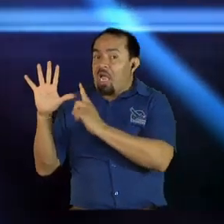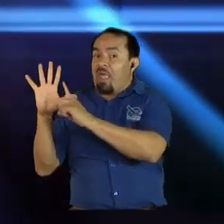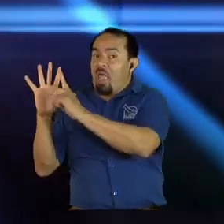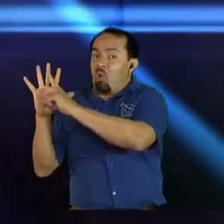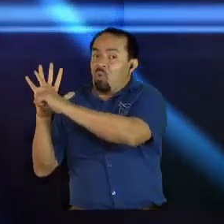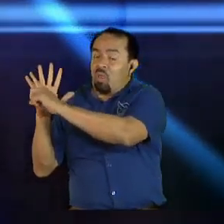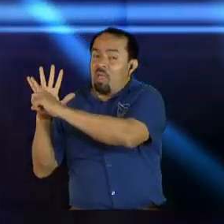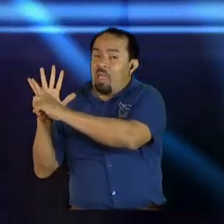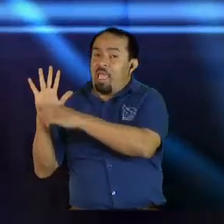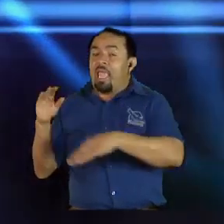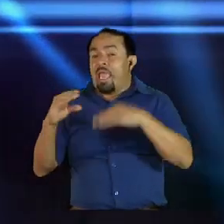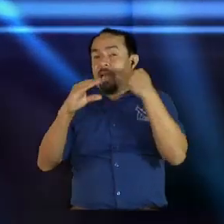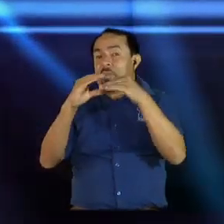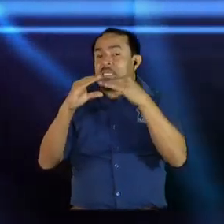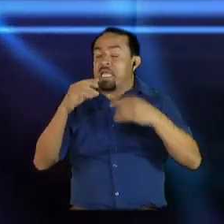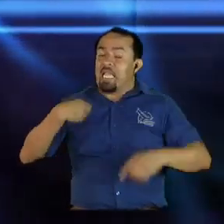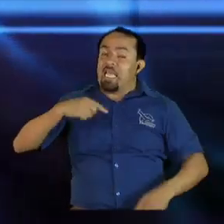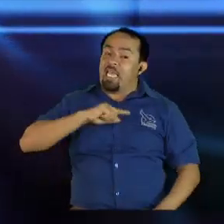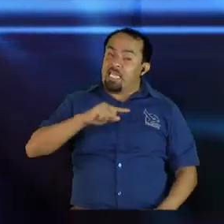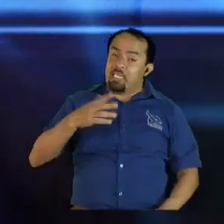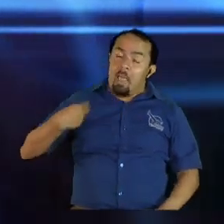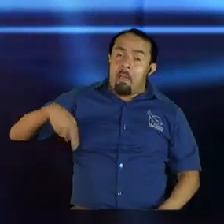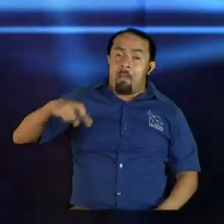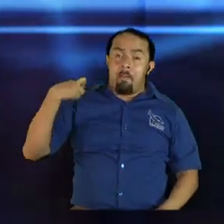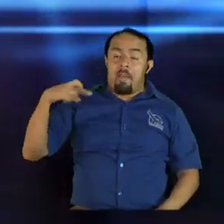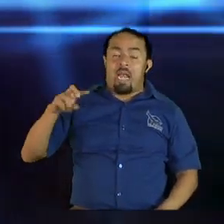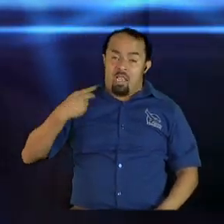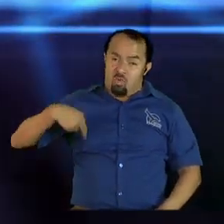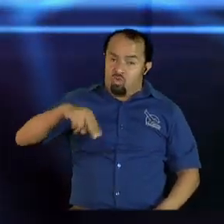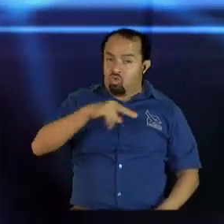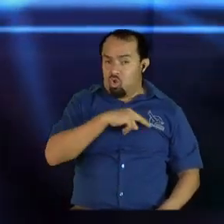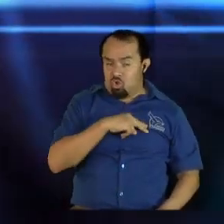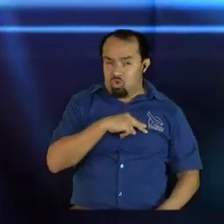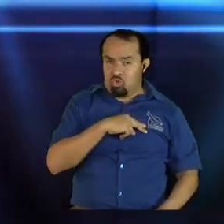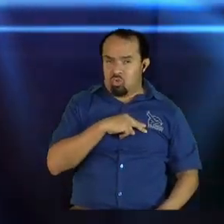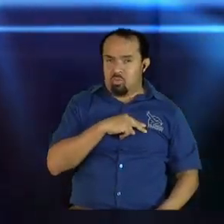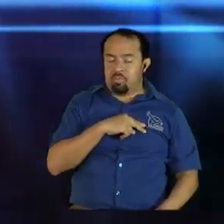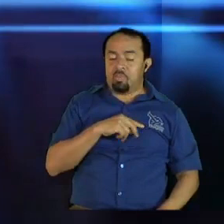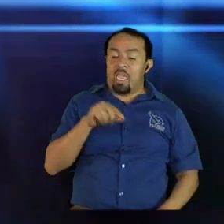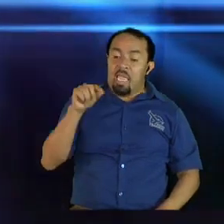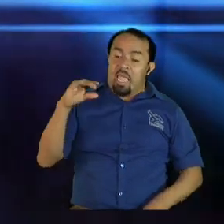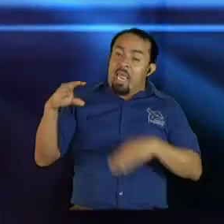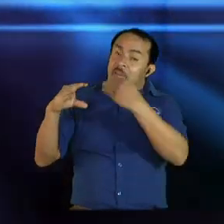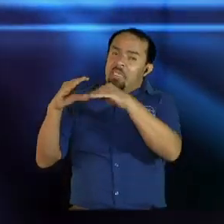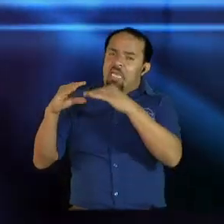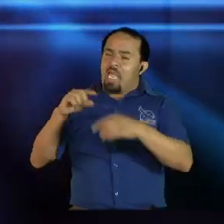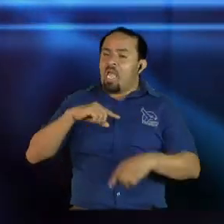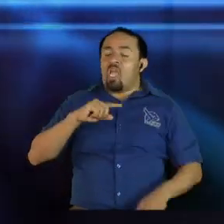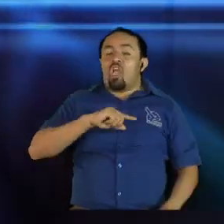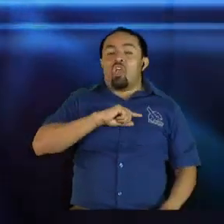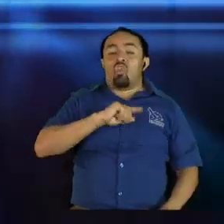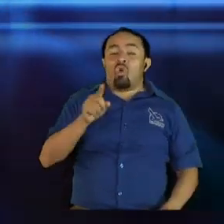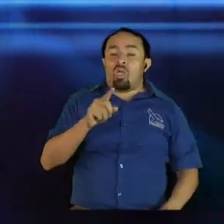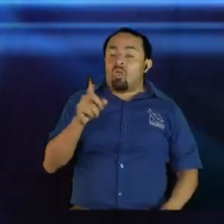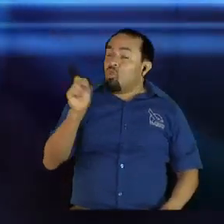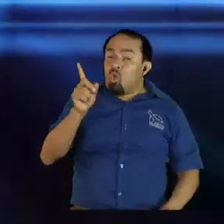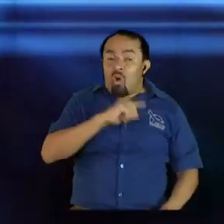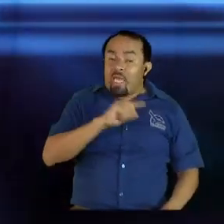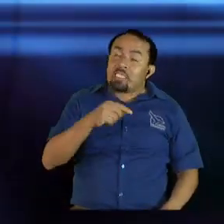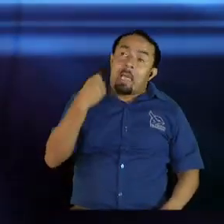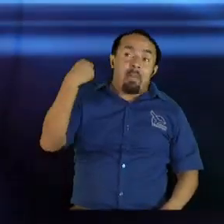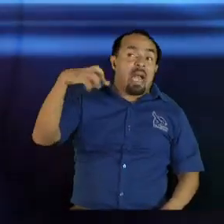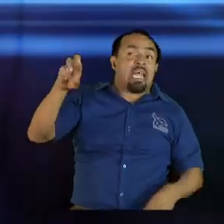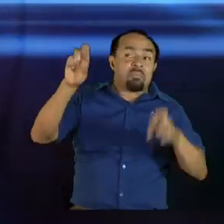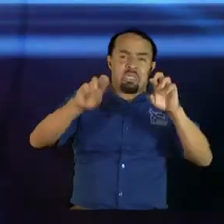para nosotros, hermanos. No es para el que no vino, no es para darle,